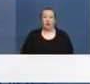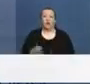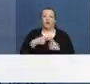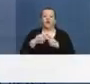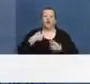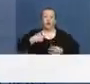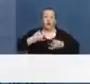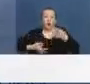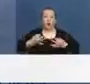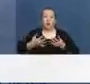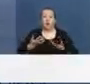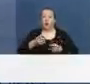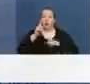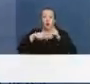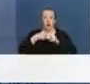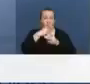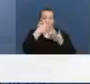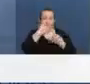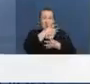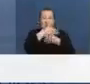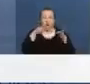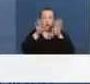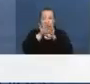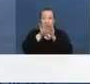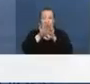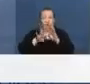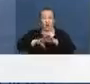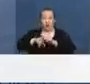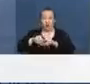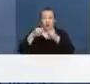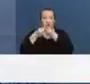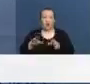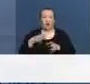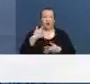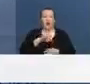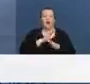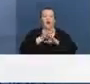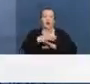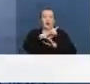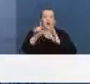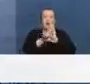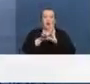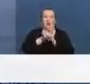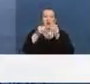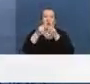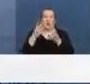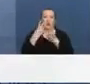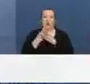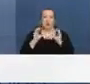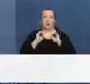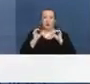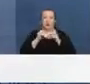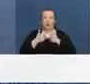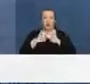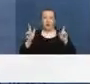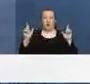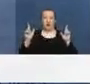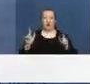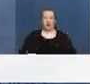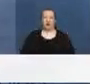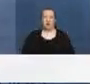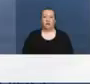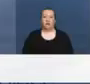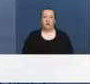hicieron porque fue legal el robo pues ellos mismo hicieron las leyes para robar es la pre corrupción tener el poder en función de su interés es